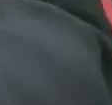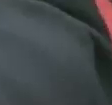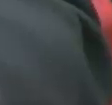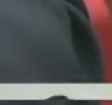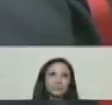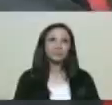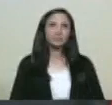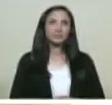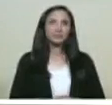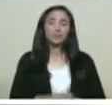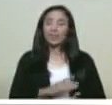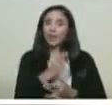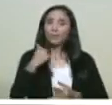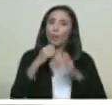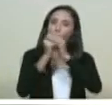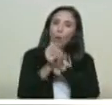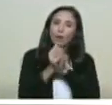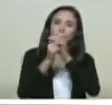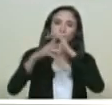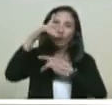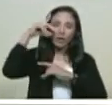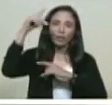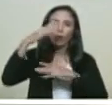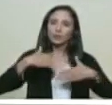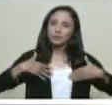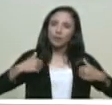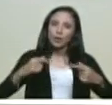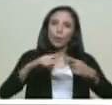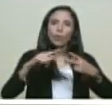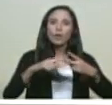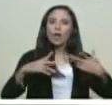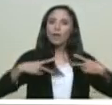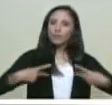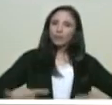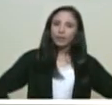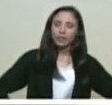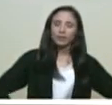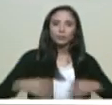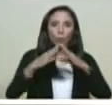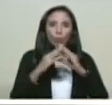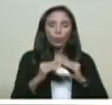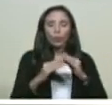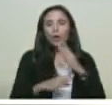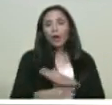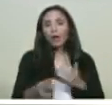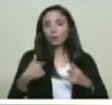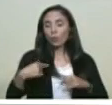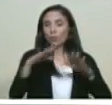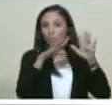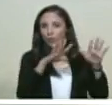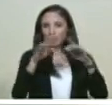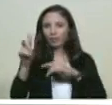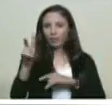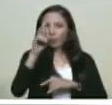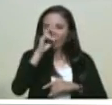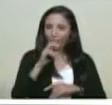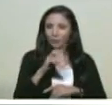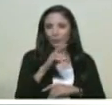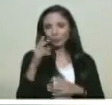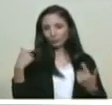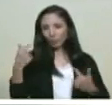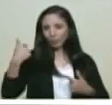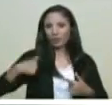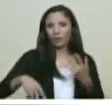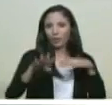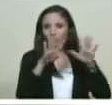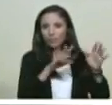salud y vida para a mis 92 años poder participar